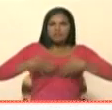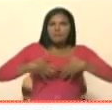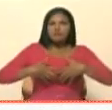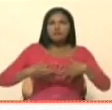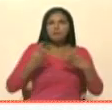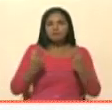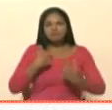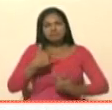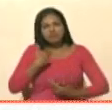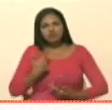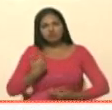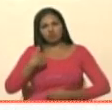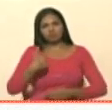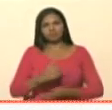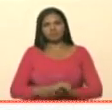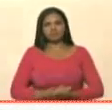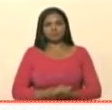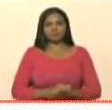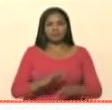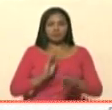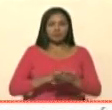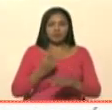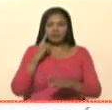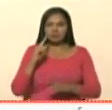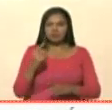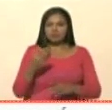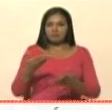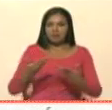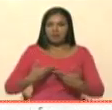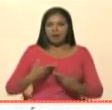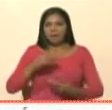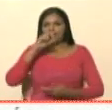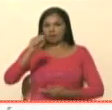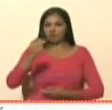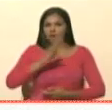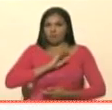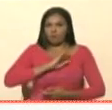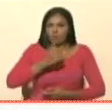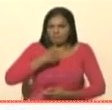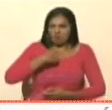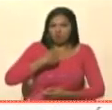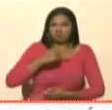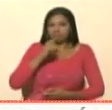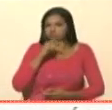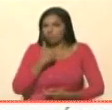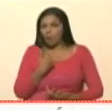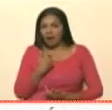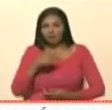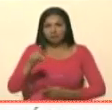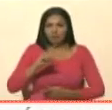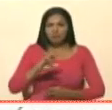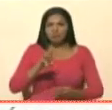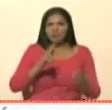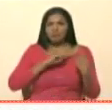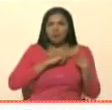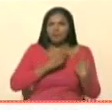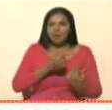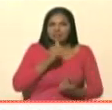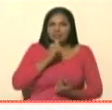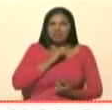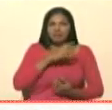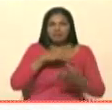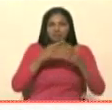con rabia, porque esto no le pertenece a Maduro. Esto le pertenece a las